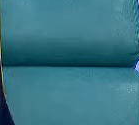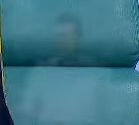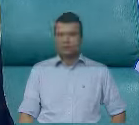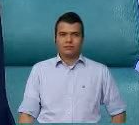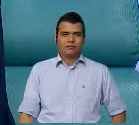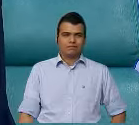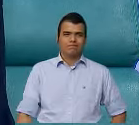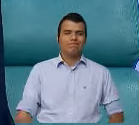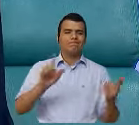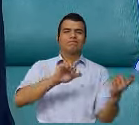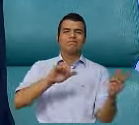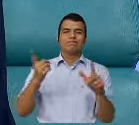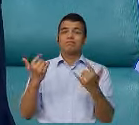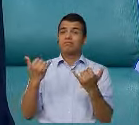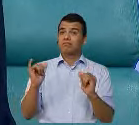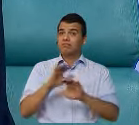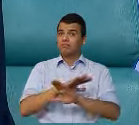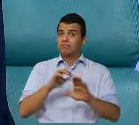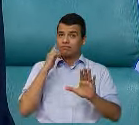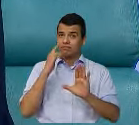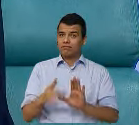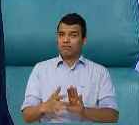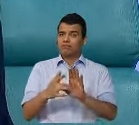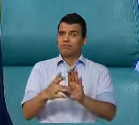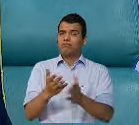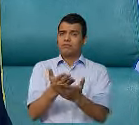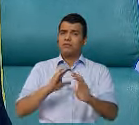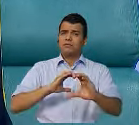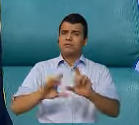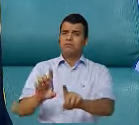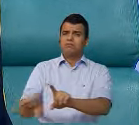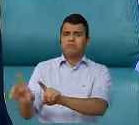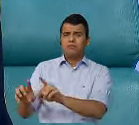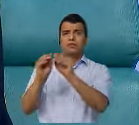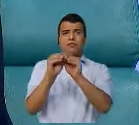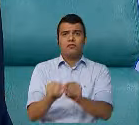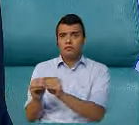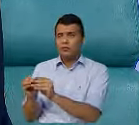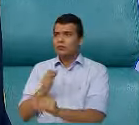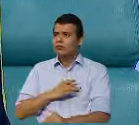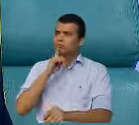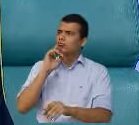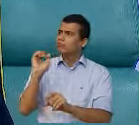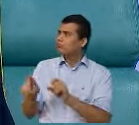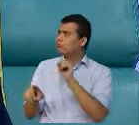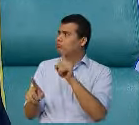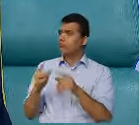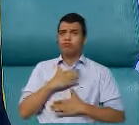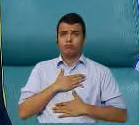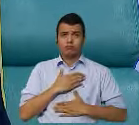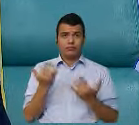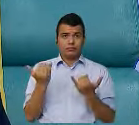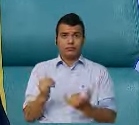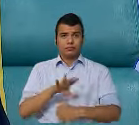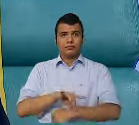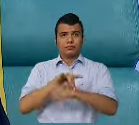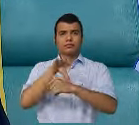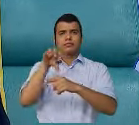Y ya están entonces disponibles estos canales para que ustedes empiecen a generar las inquietudes, porque en esta cita médica los pacientes